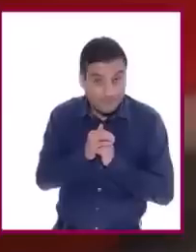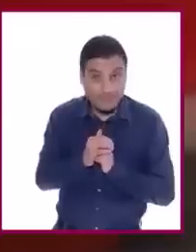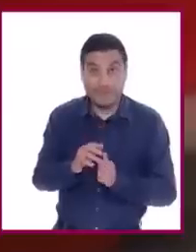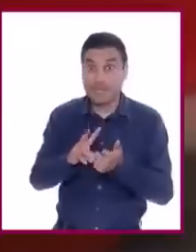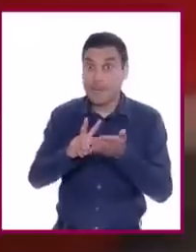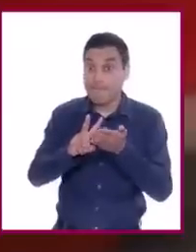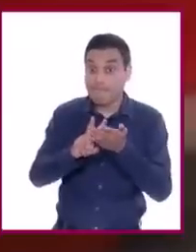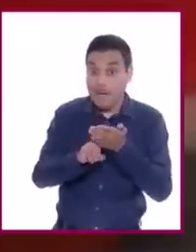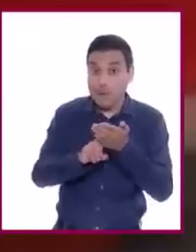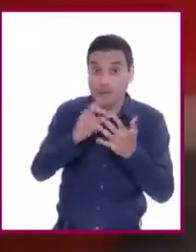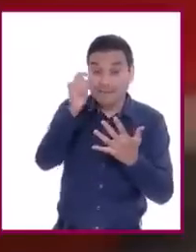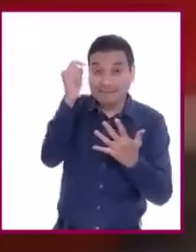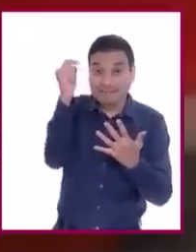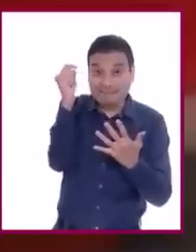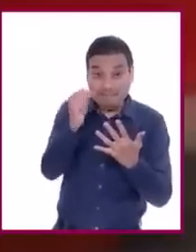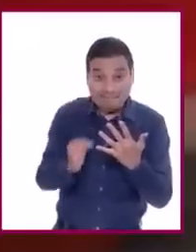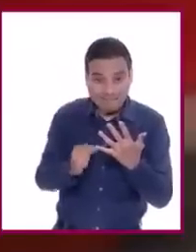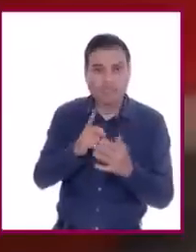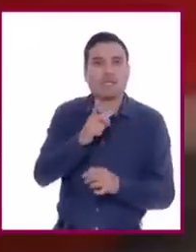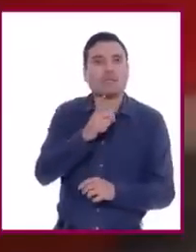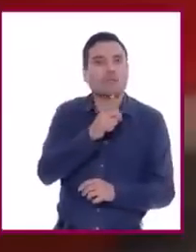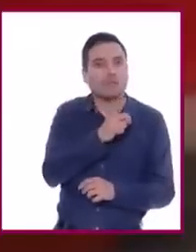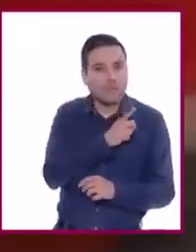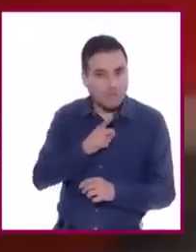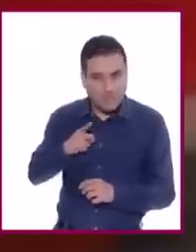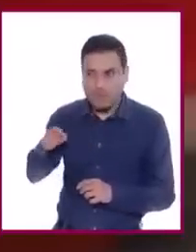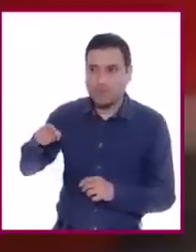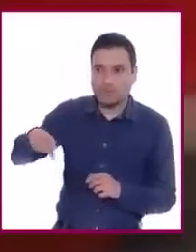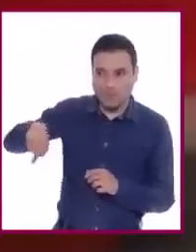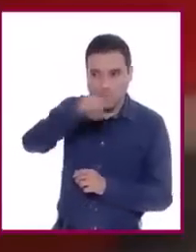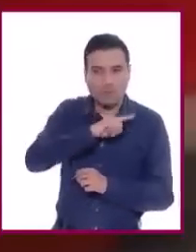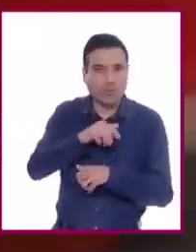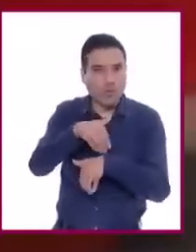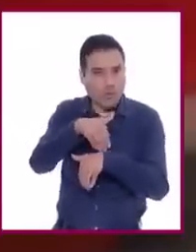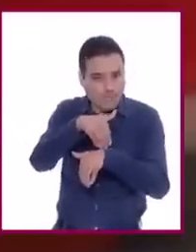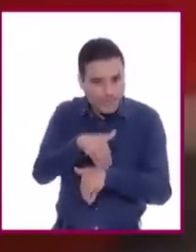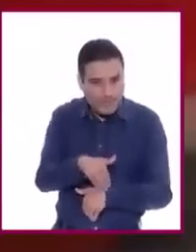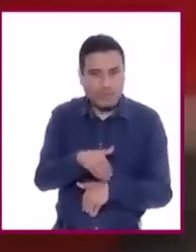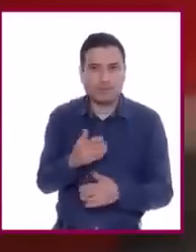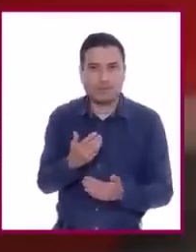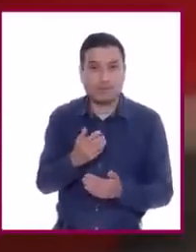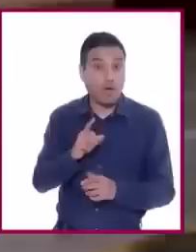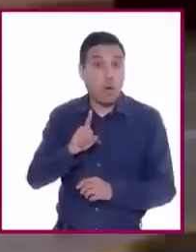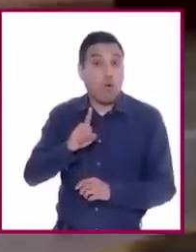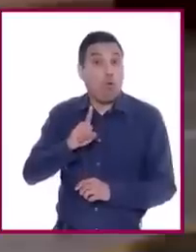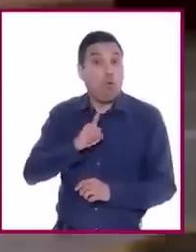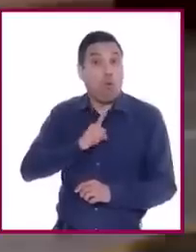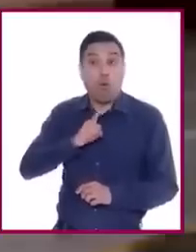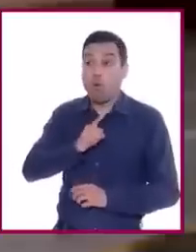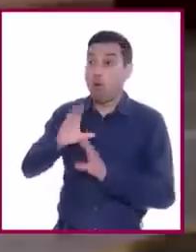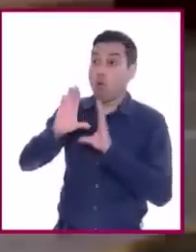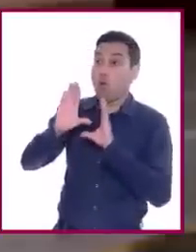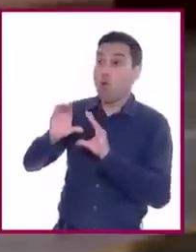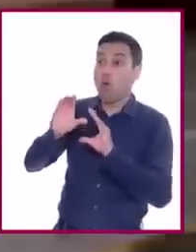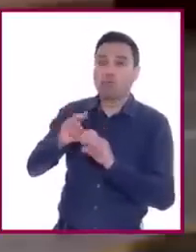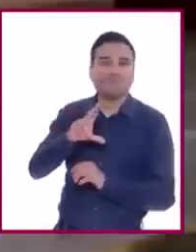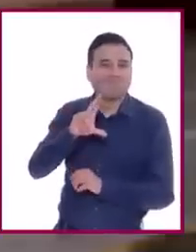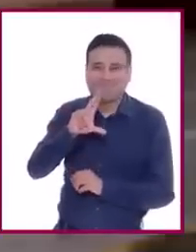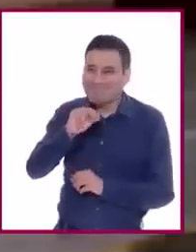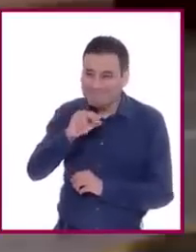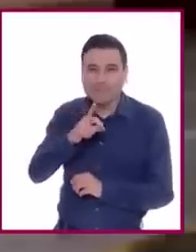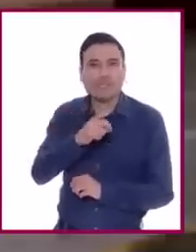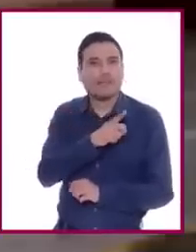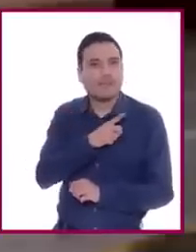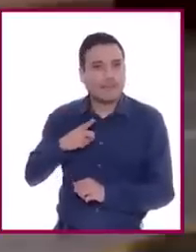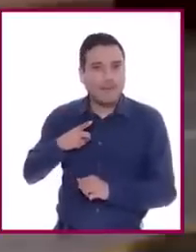llevarse a la práctica No solo se pueden estudiar de manera académica de manera teórica tienen que llevarse a la